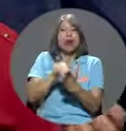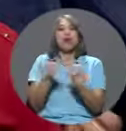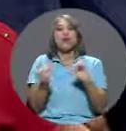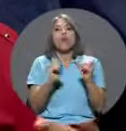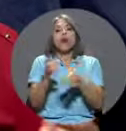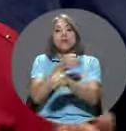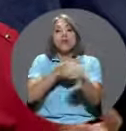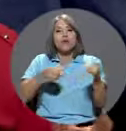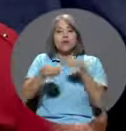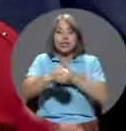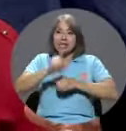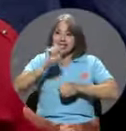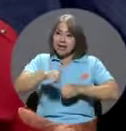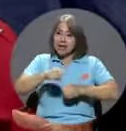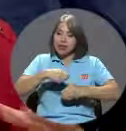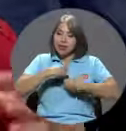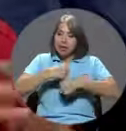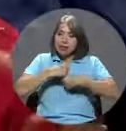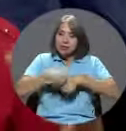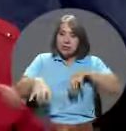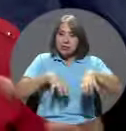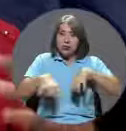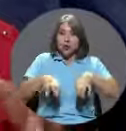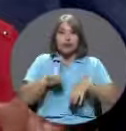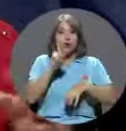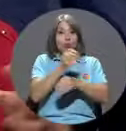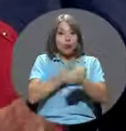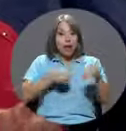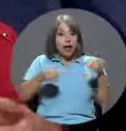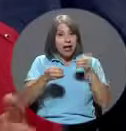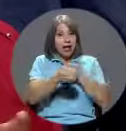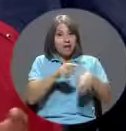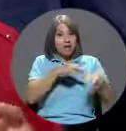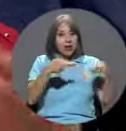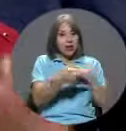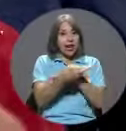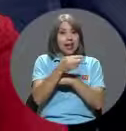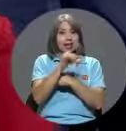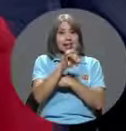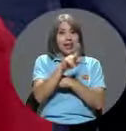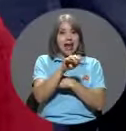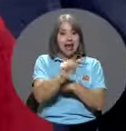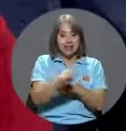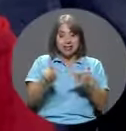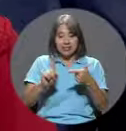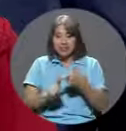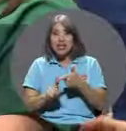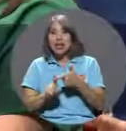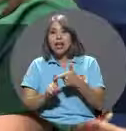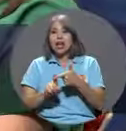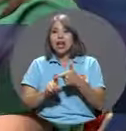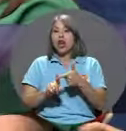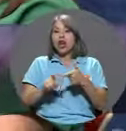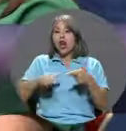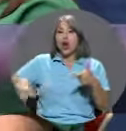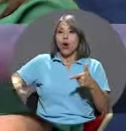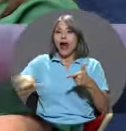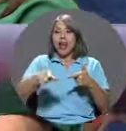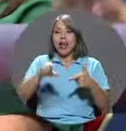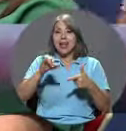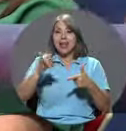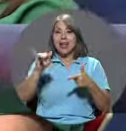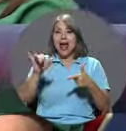generar las acciones. Una es regional, es una instancia regional, que es la IRAIS, otra es una instancia local, que es la ILAIS,